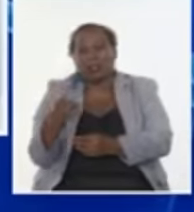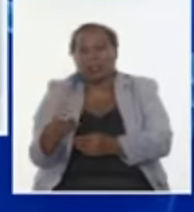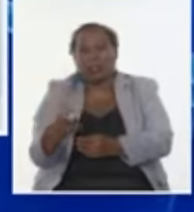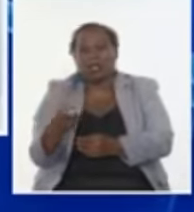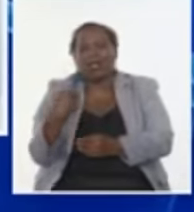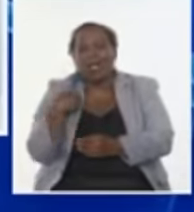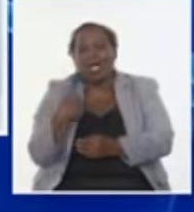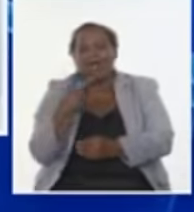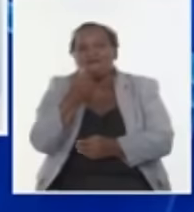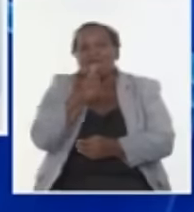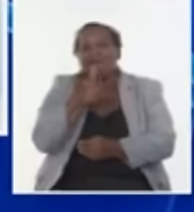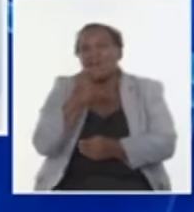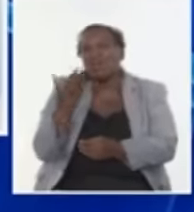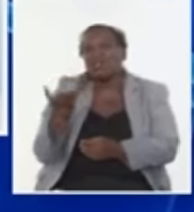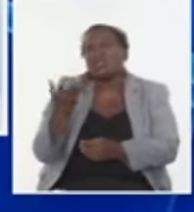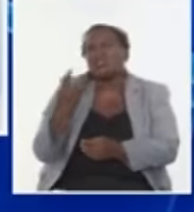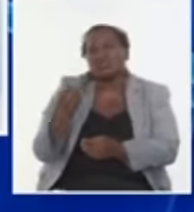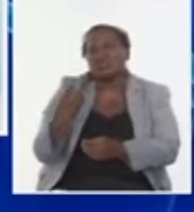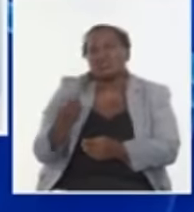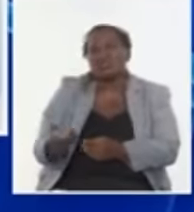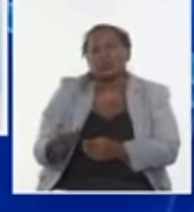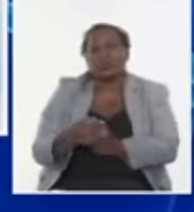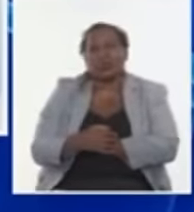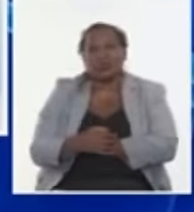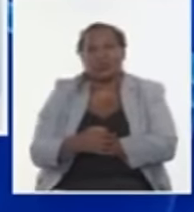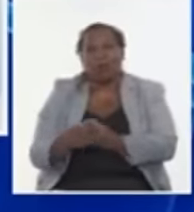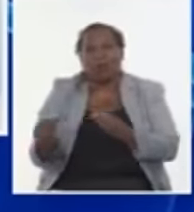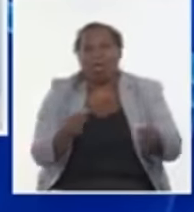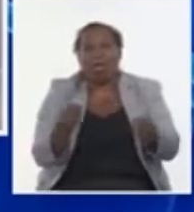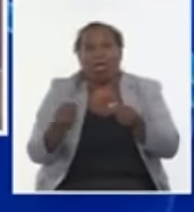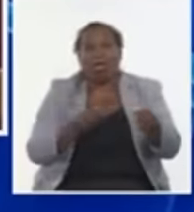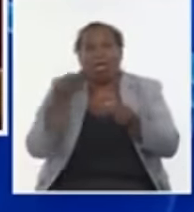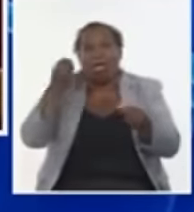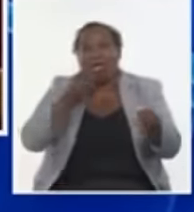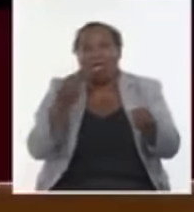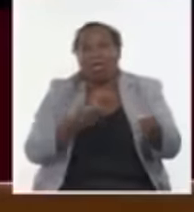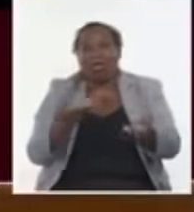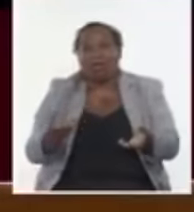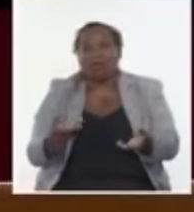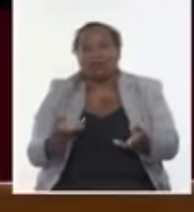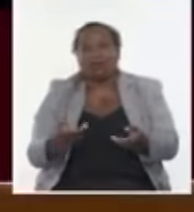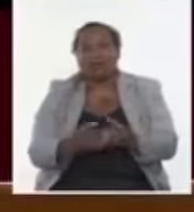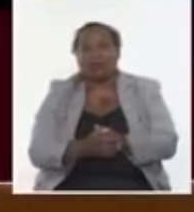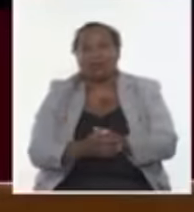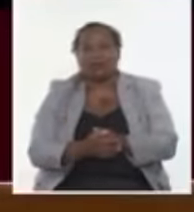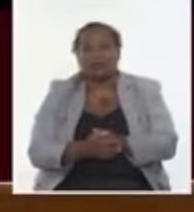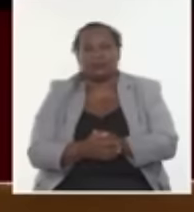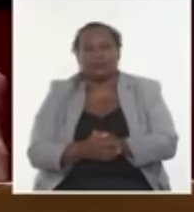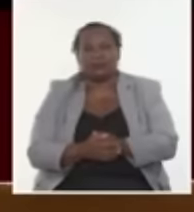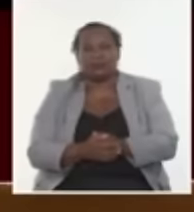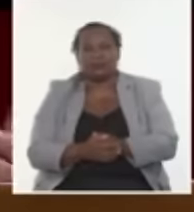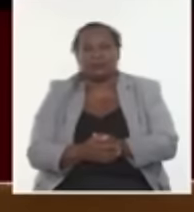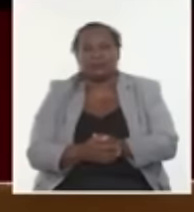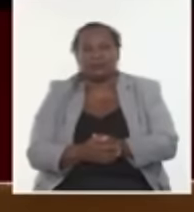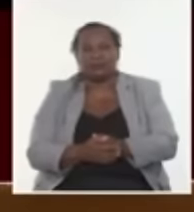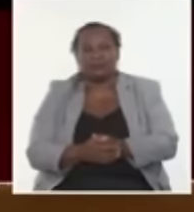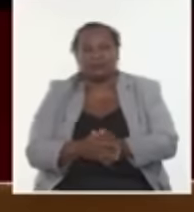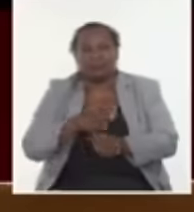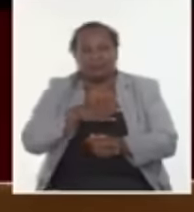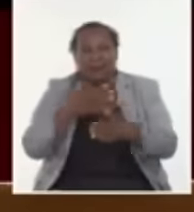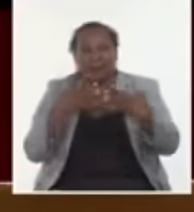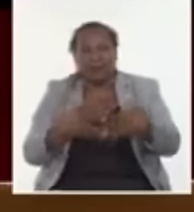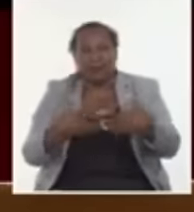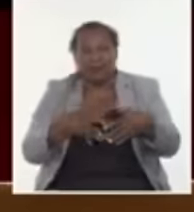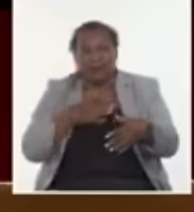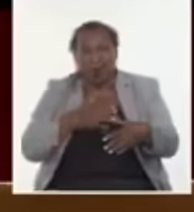más, es más fácil, de los abastecimientos que vienen de arriba, que vienen de una manera centralizada, que de las producciones